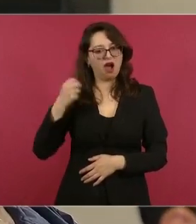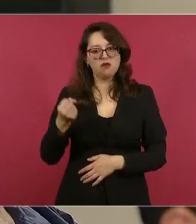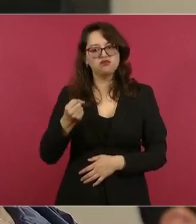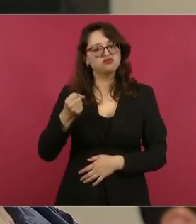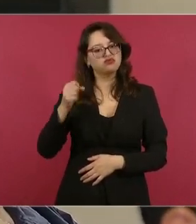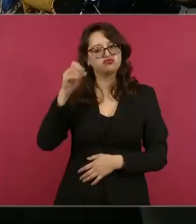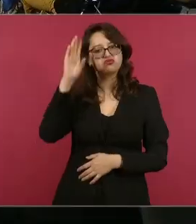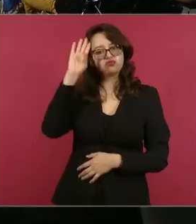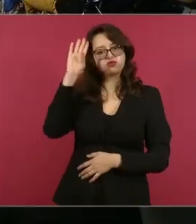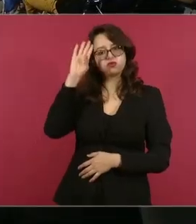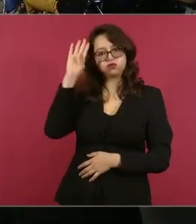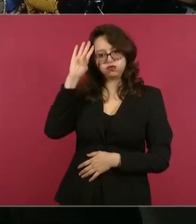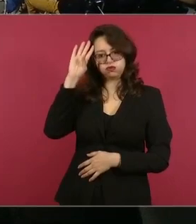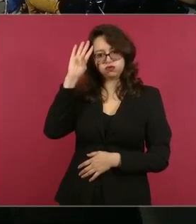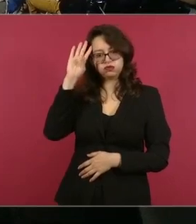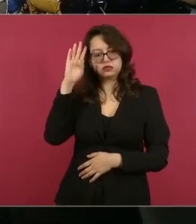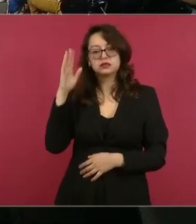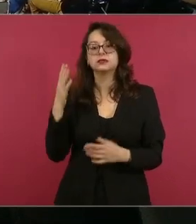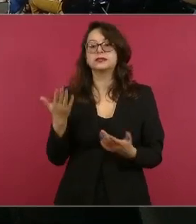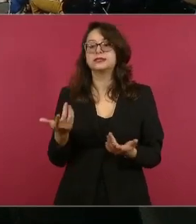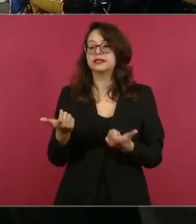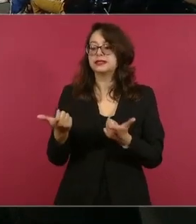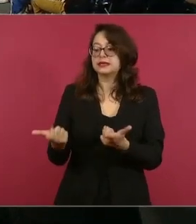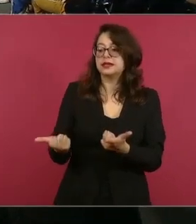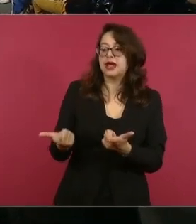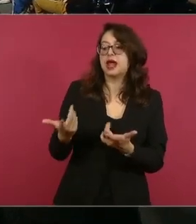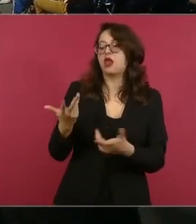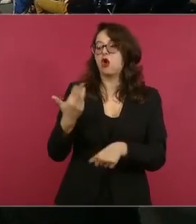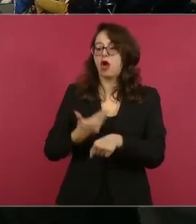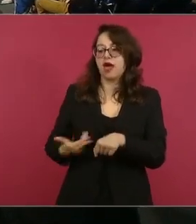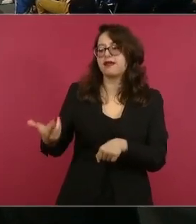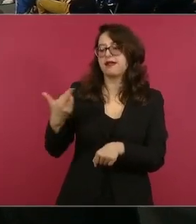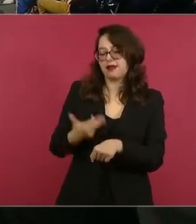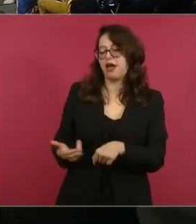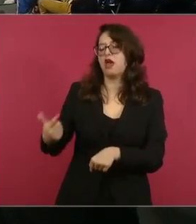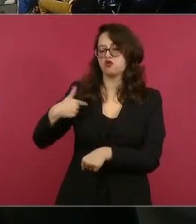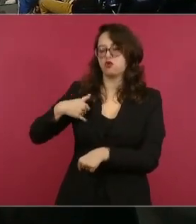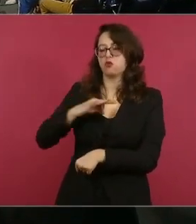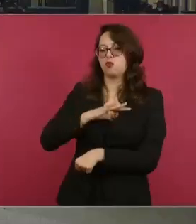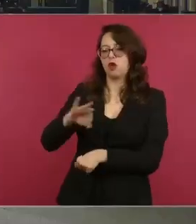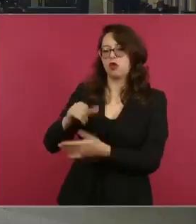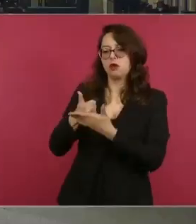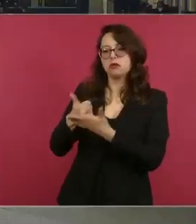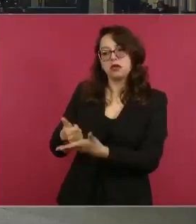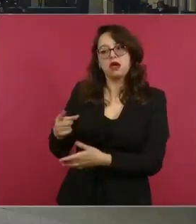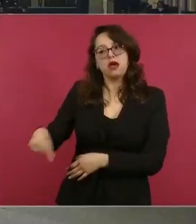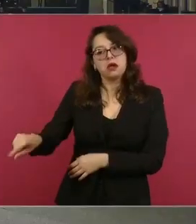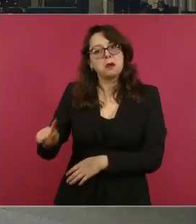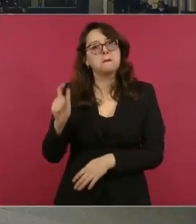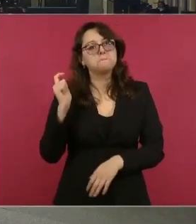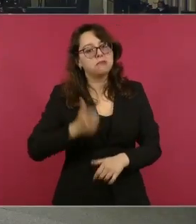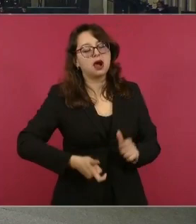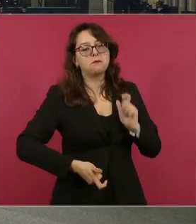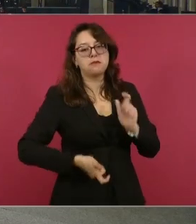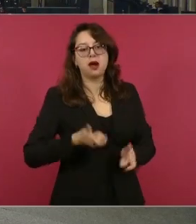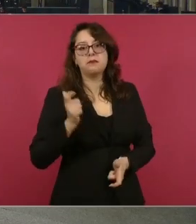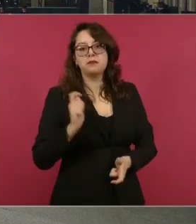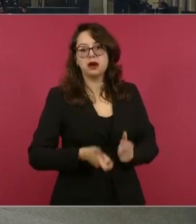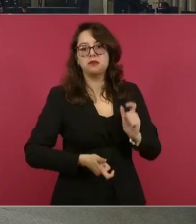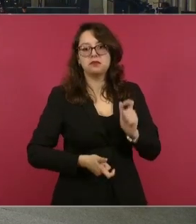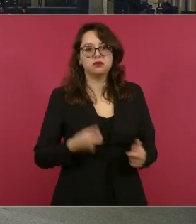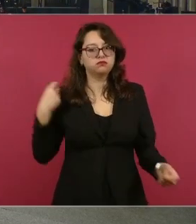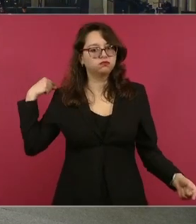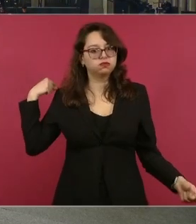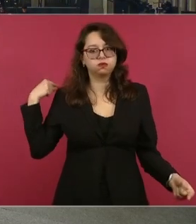rosca, piden dinero para que estos regularicen unos predios que ya desde tiempo pues están demandando, están pidiendo.